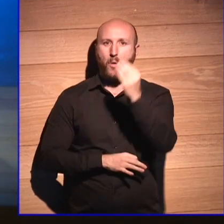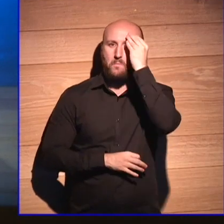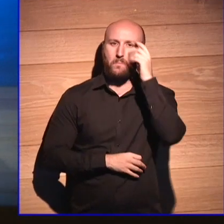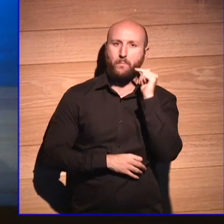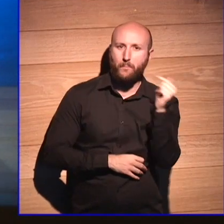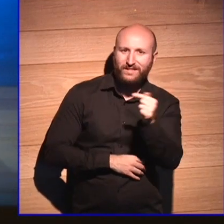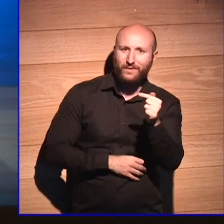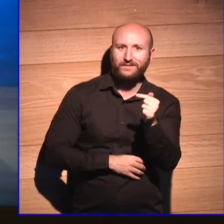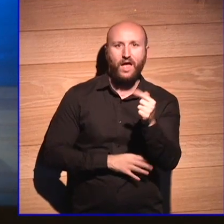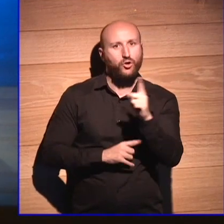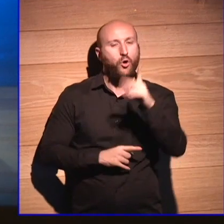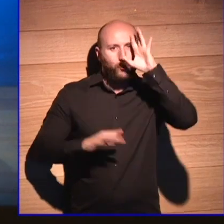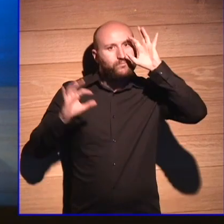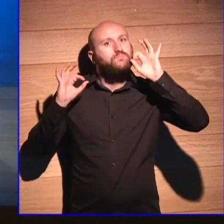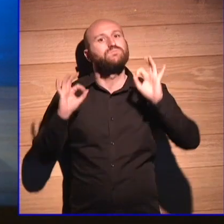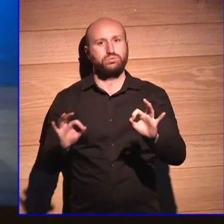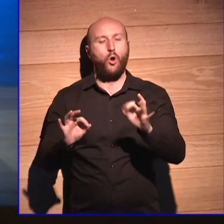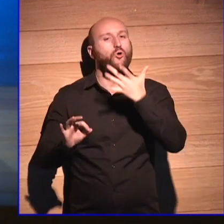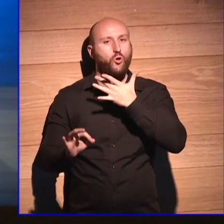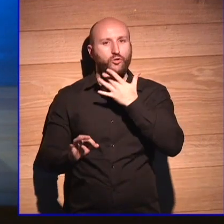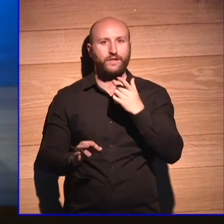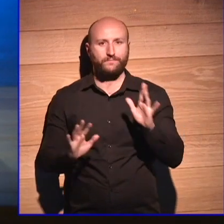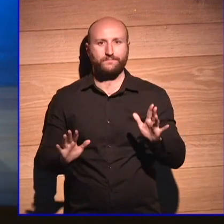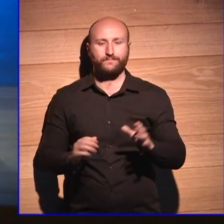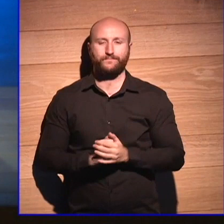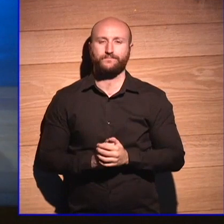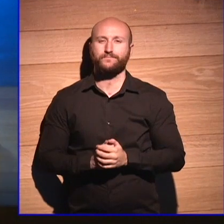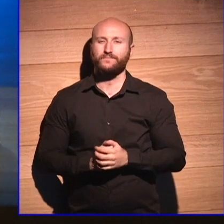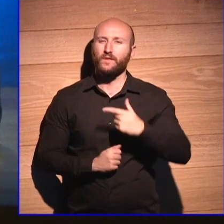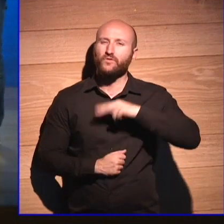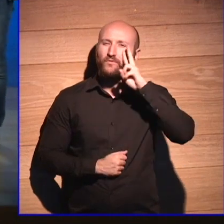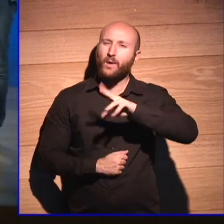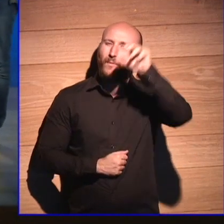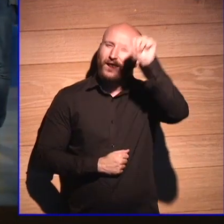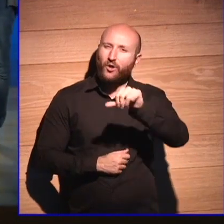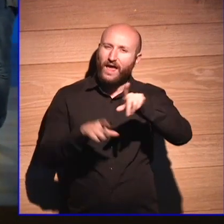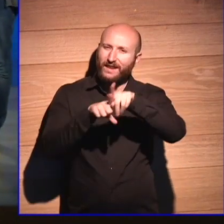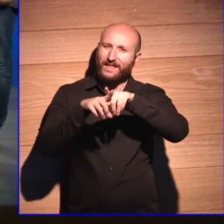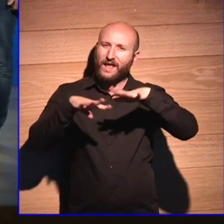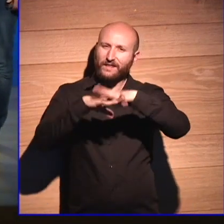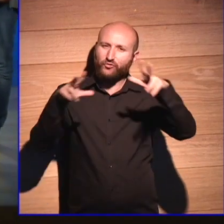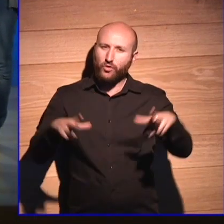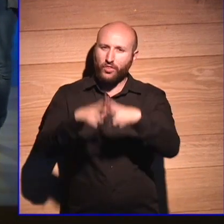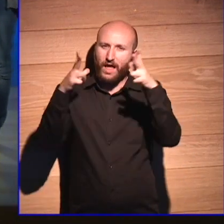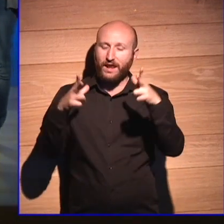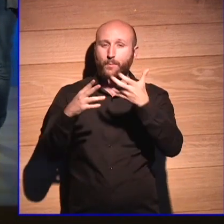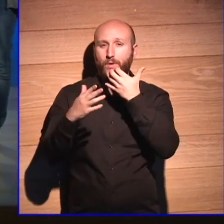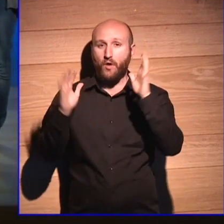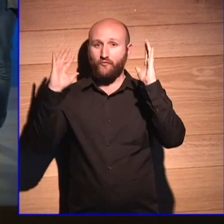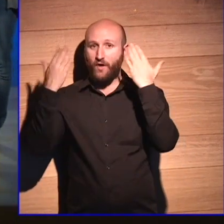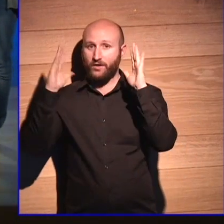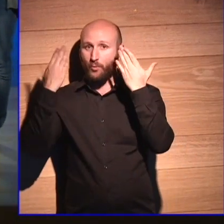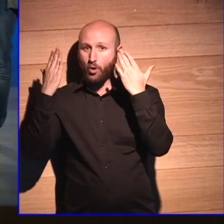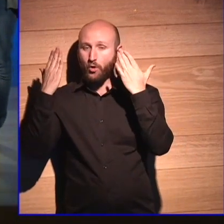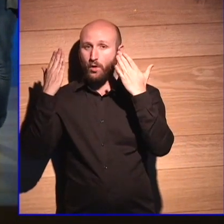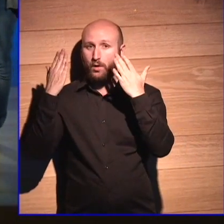hay que ser consciente. Exacto. Yo incluso veo la película esta que critica tanto las redes sociales, en particular Facebook, incluso con